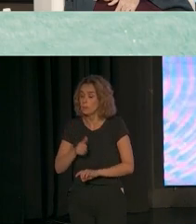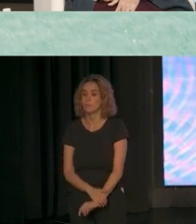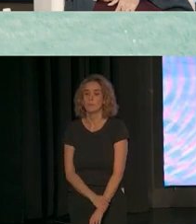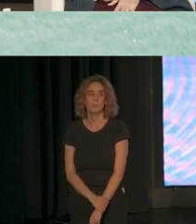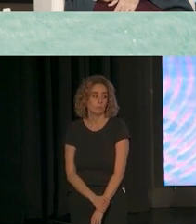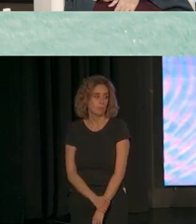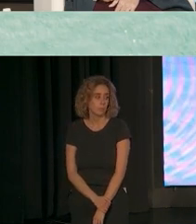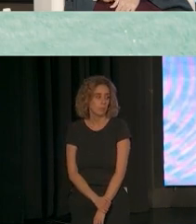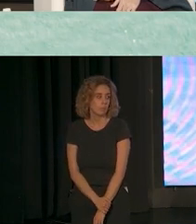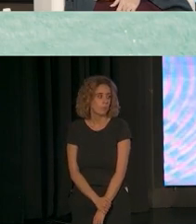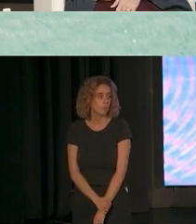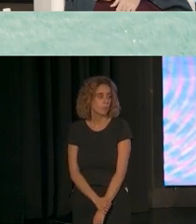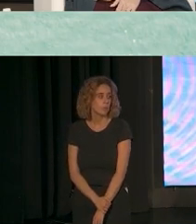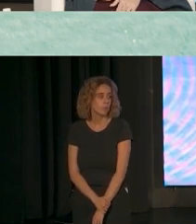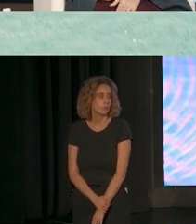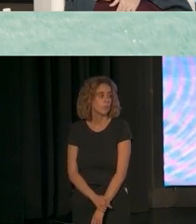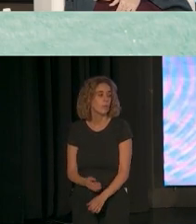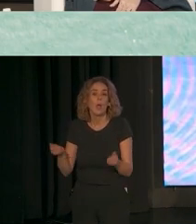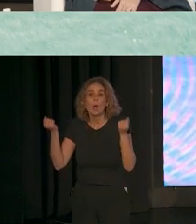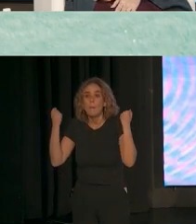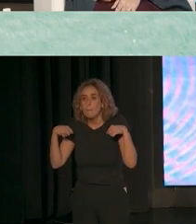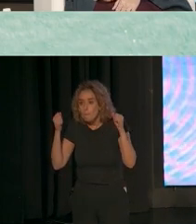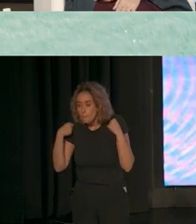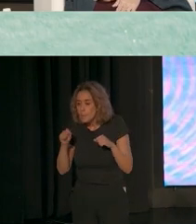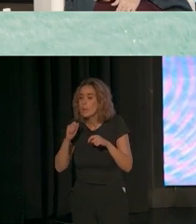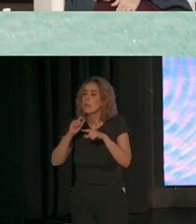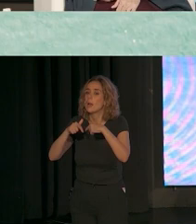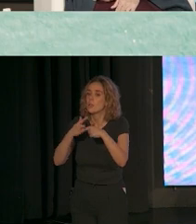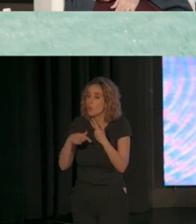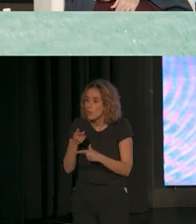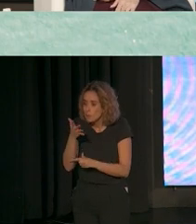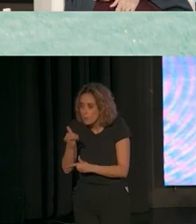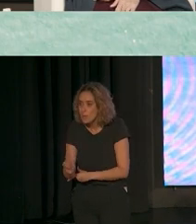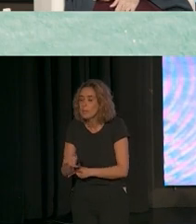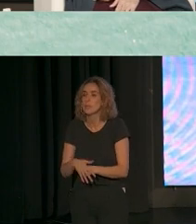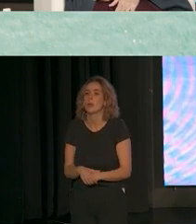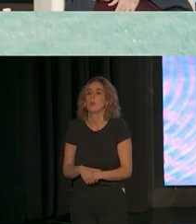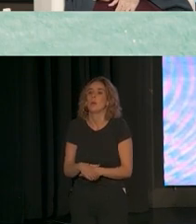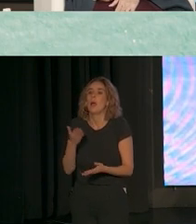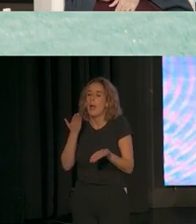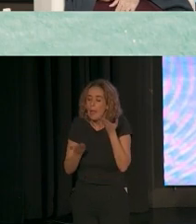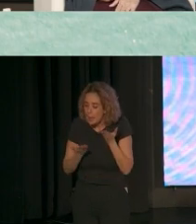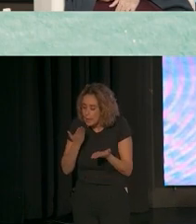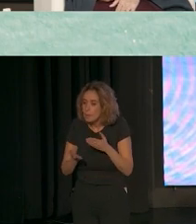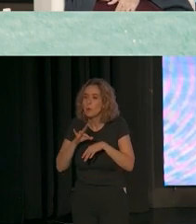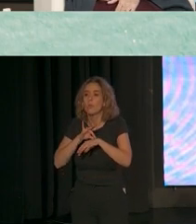duda, tenemos algunas prácticas con las y tenemos evaluación.